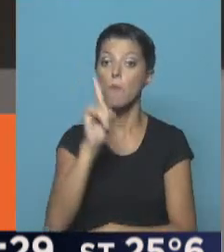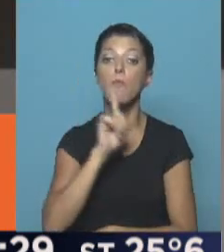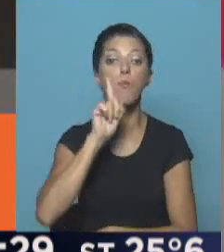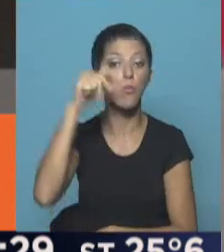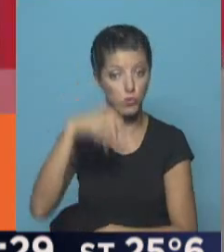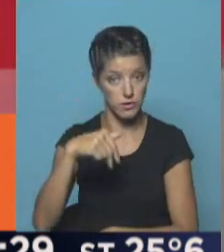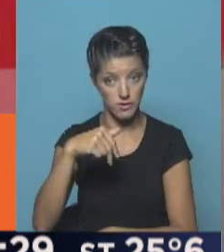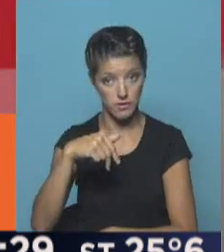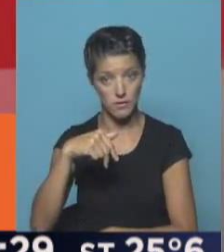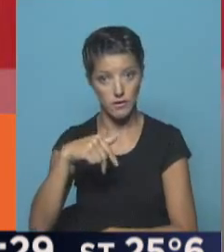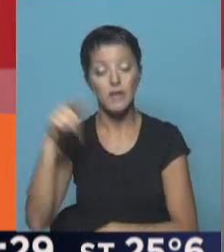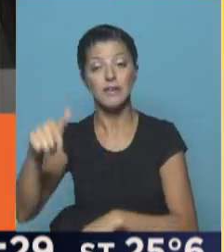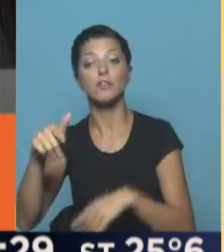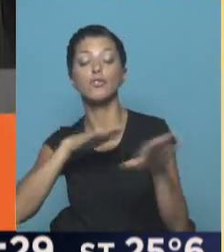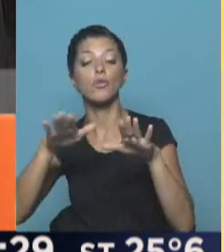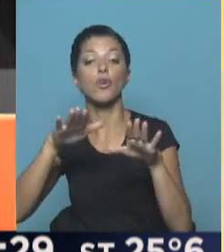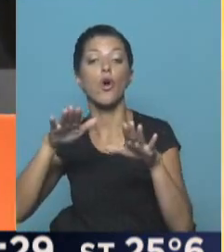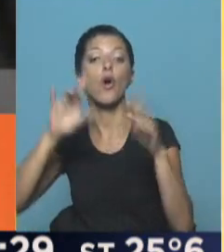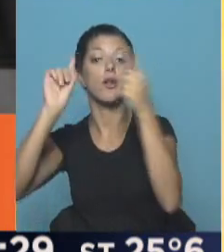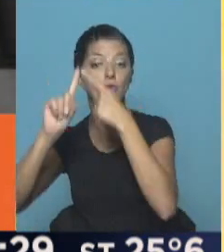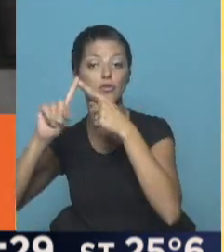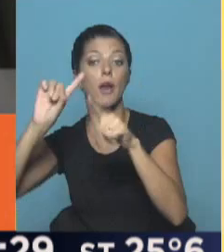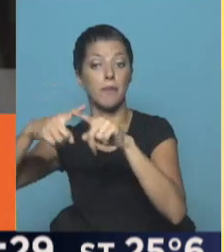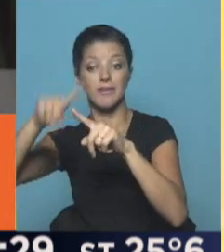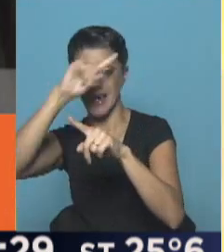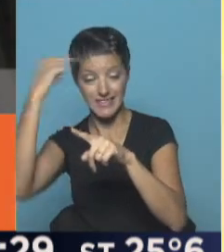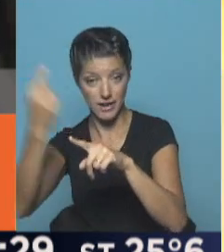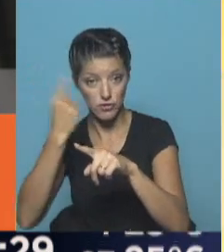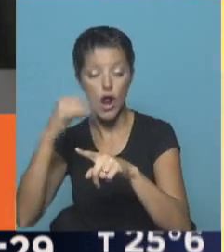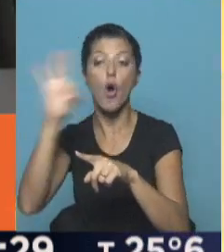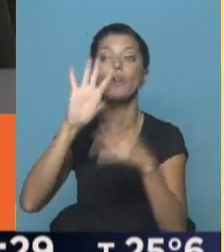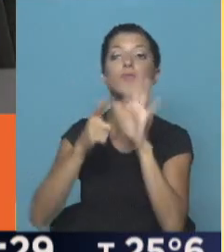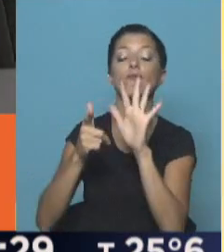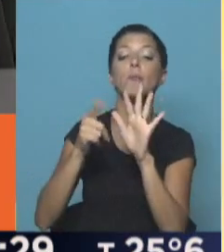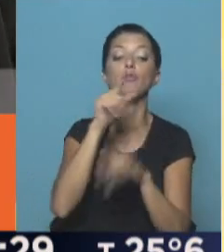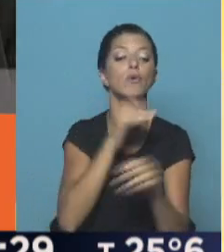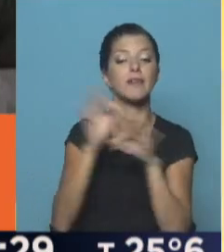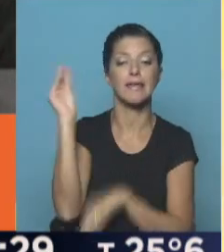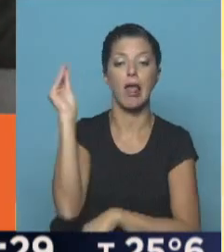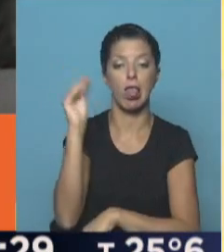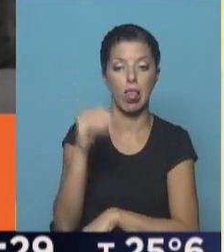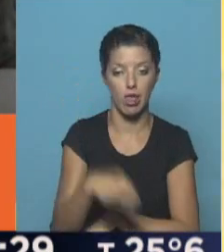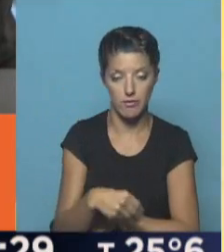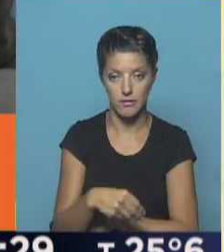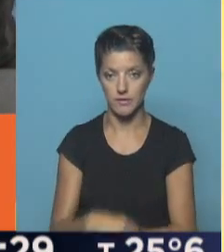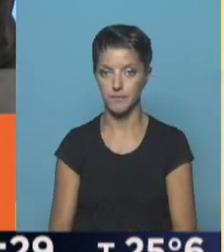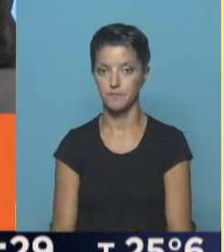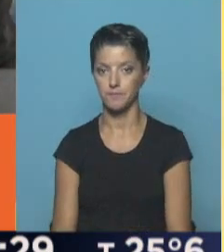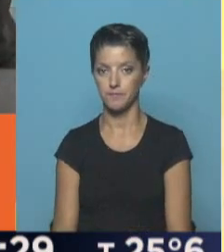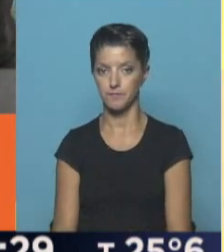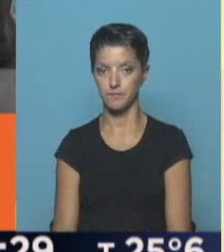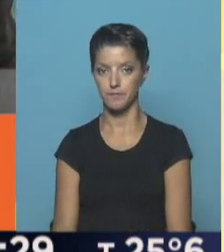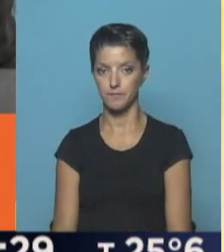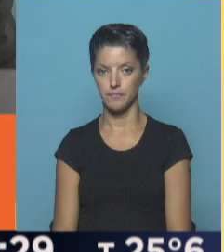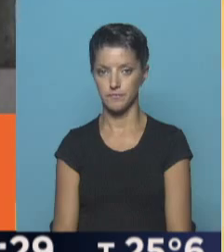haciendo en política internacional, o esto significa una debilidad para su estrategia? Yo creo que la figura de Putin